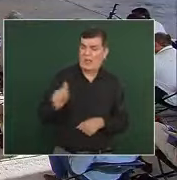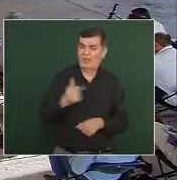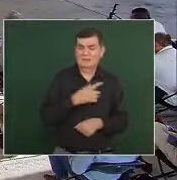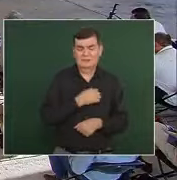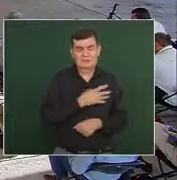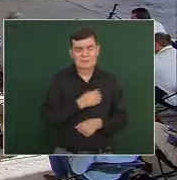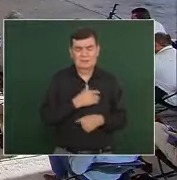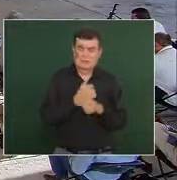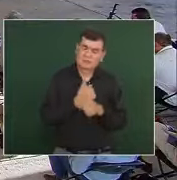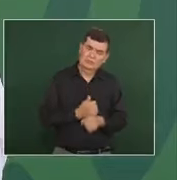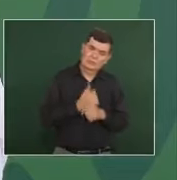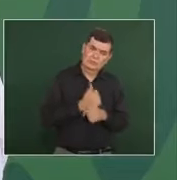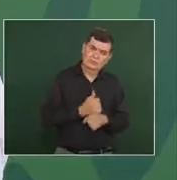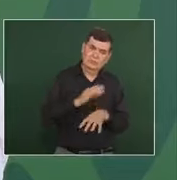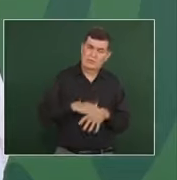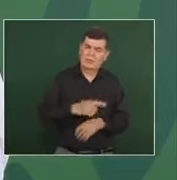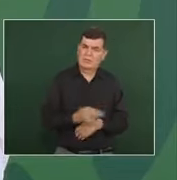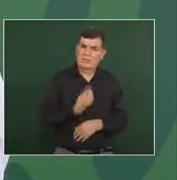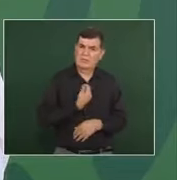sobre todo,